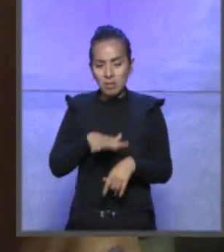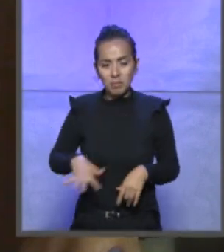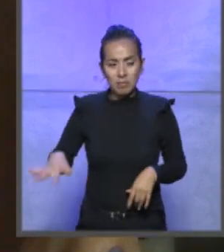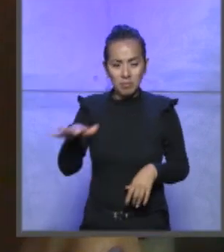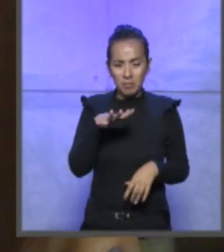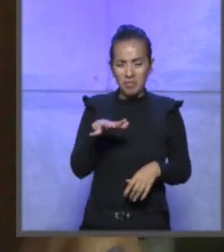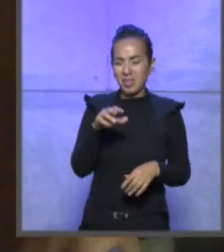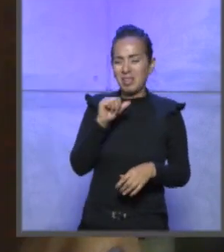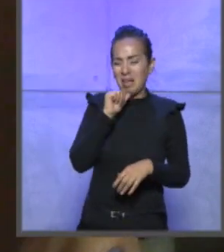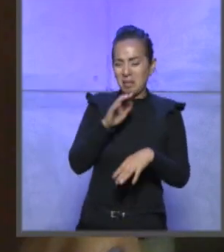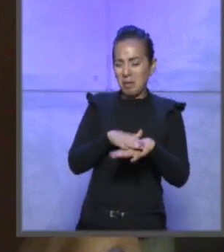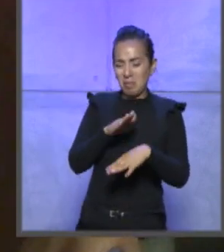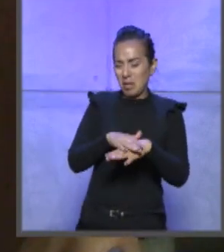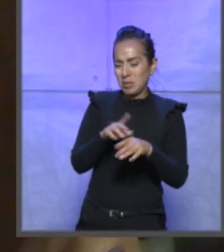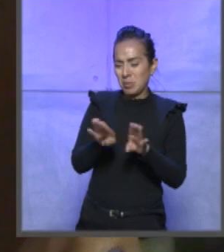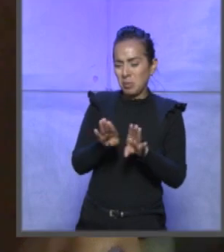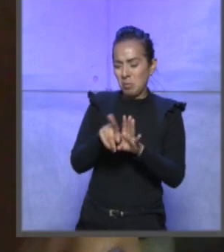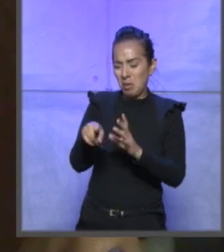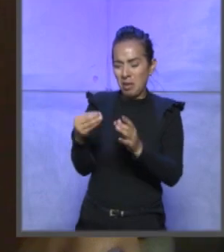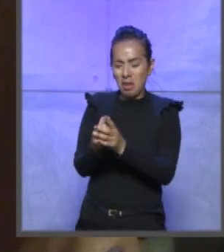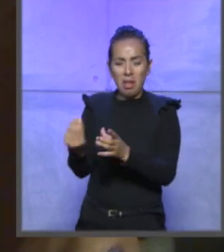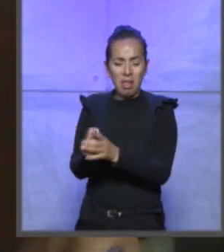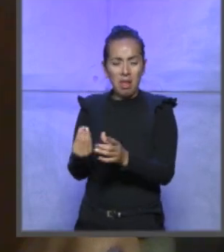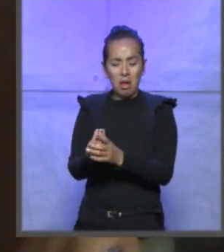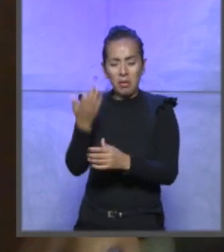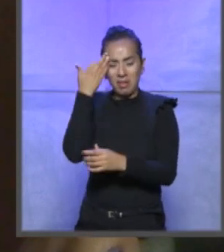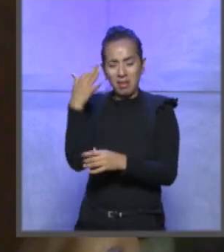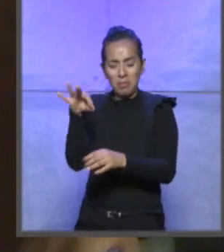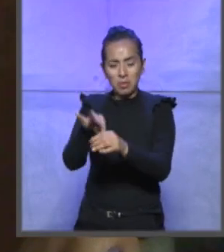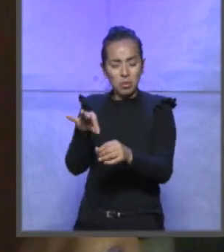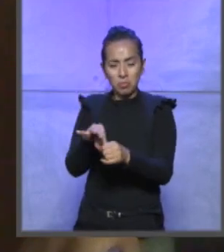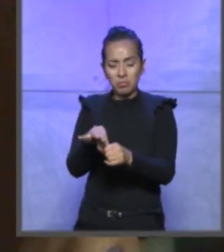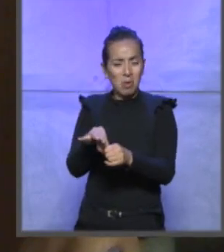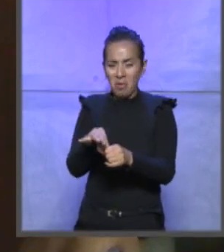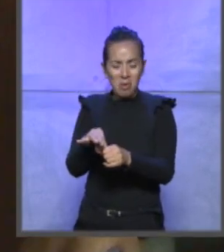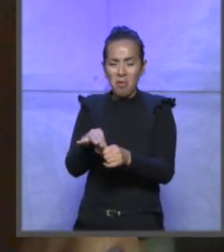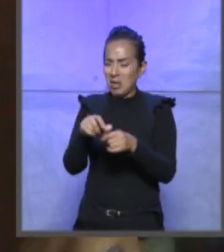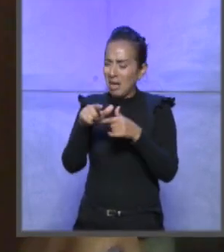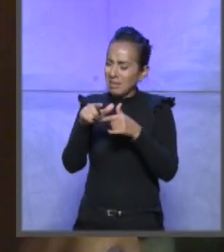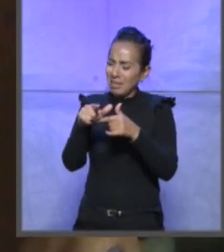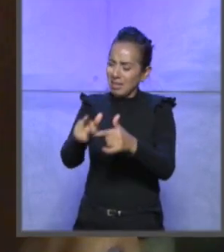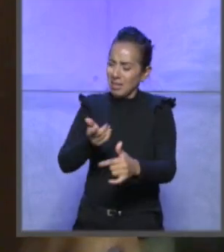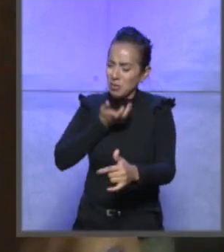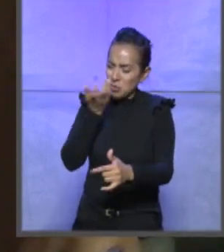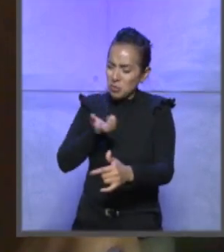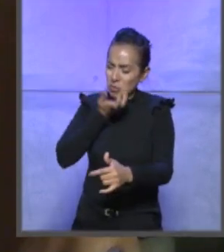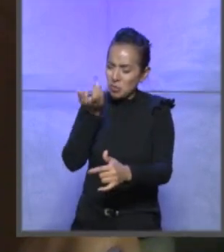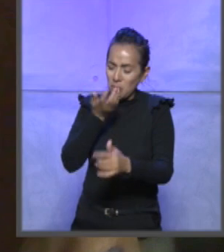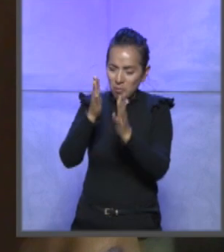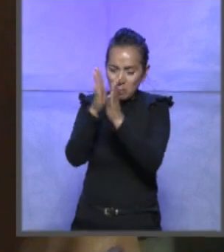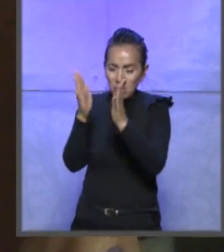es decir, no solamente hablando de cuadros o de momentos electorales, sino de participaciones cotidianas, de día con día, ver